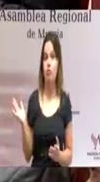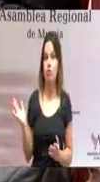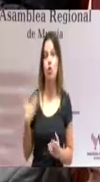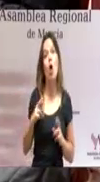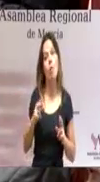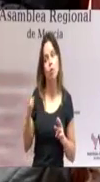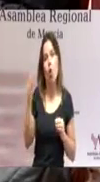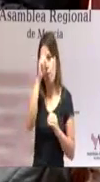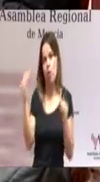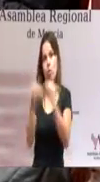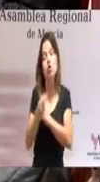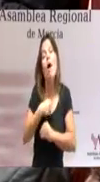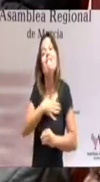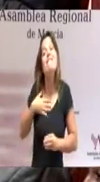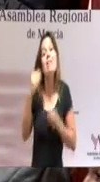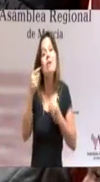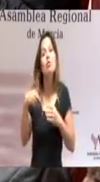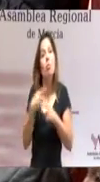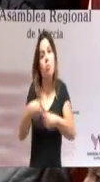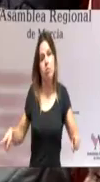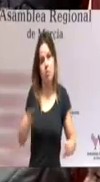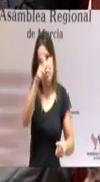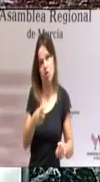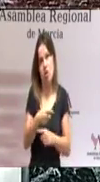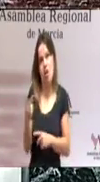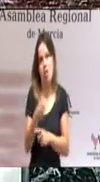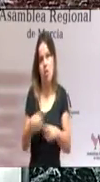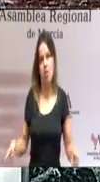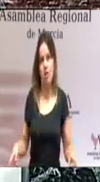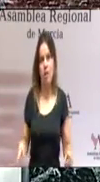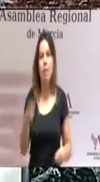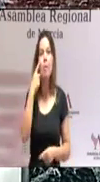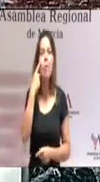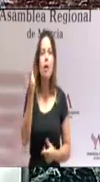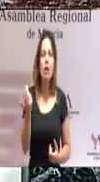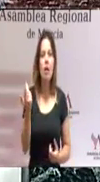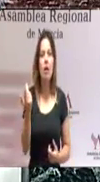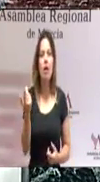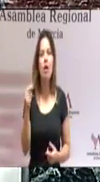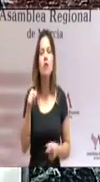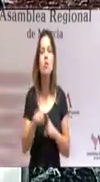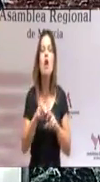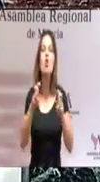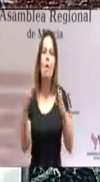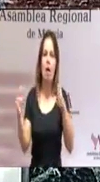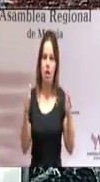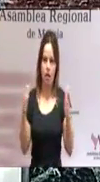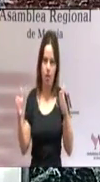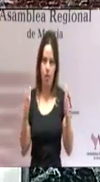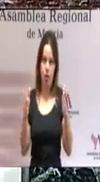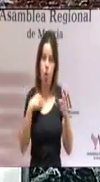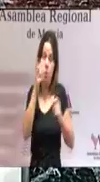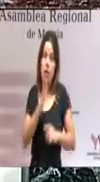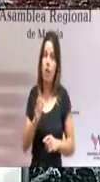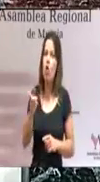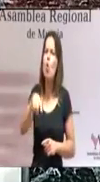Espero que piense diferente. Quiero pensar que sea usted distinto. Mire, es una nueva etapa. Yo creo